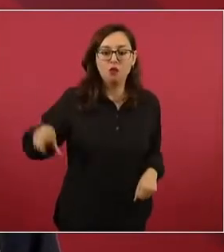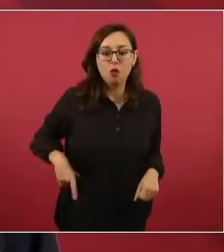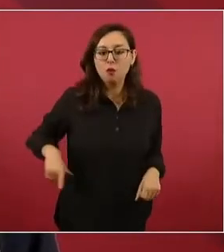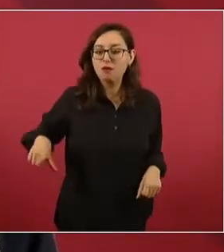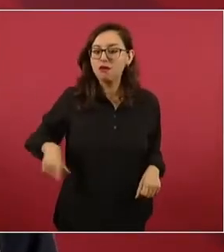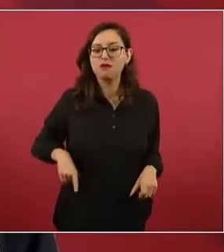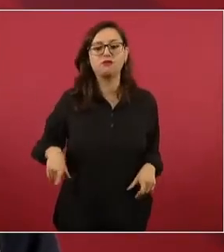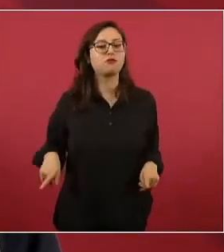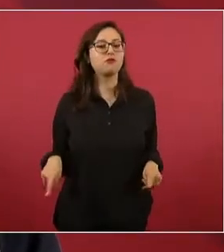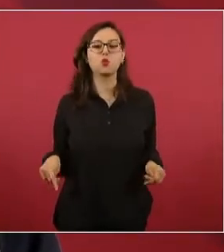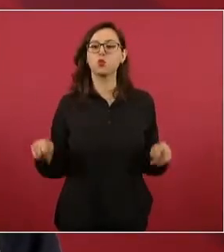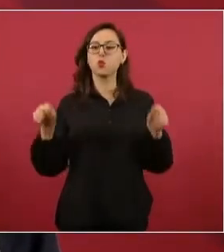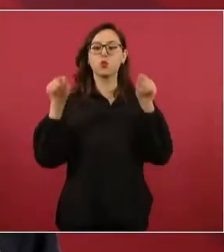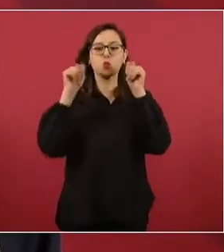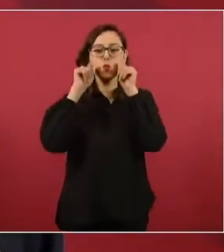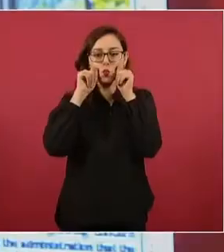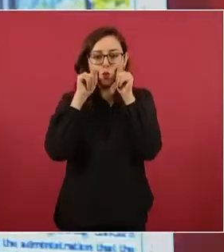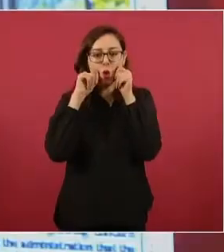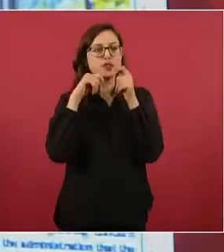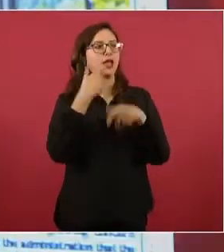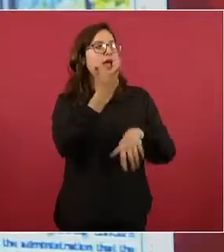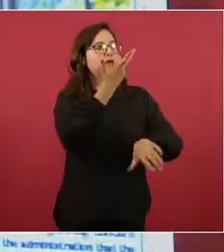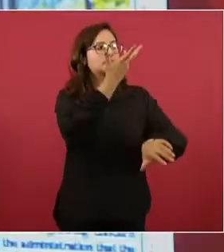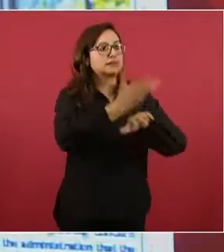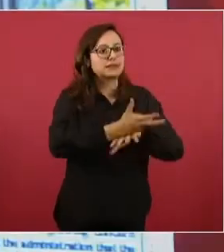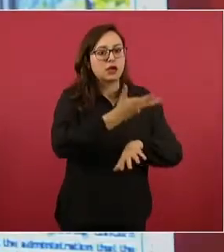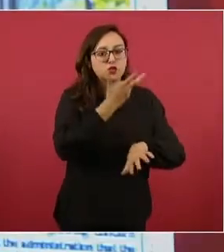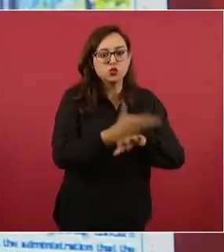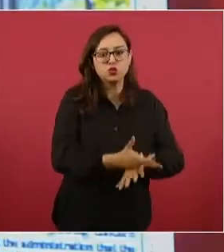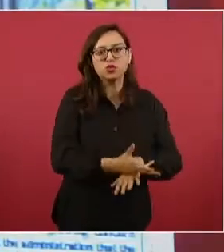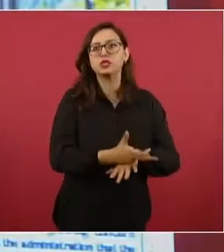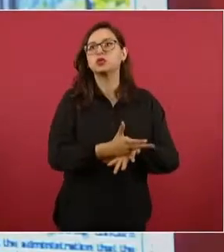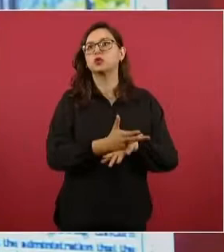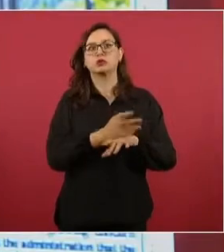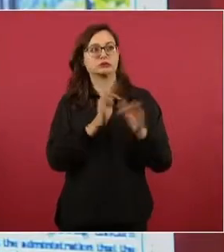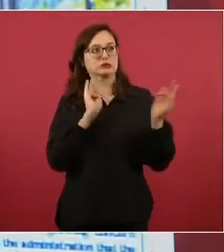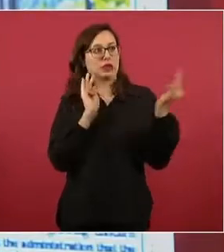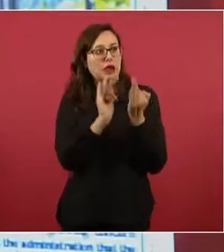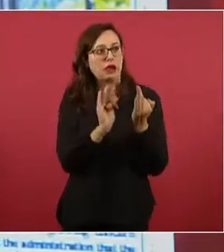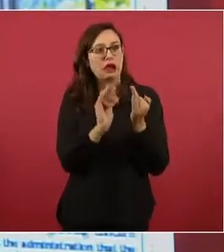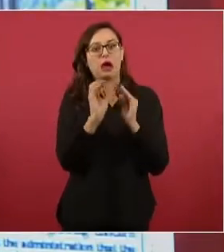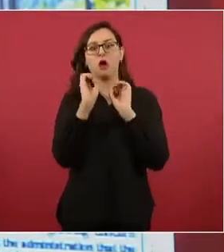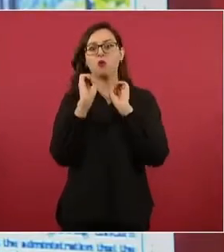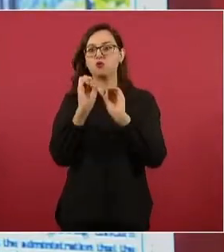sean nuestros vecinos de Estados Unidos o sean